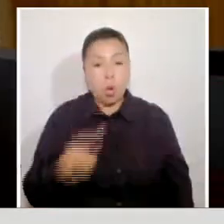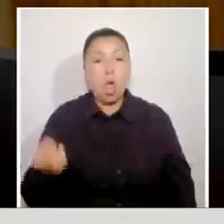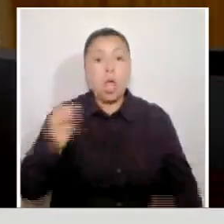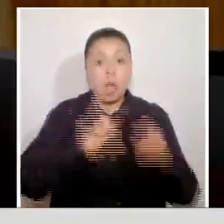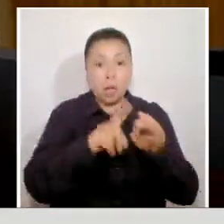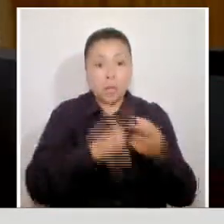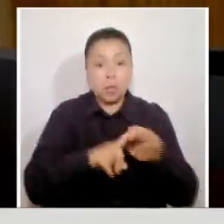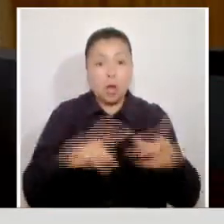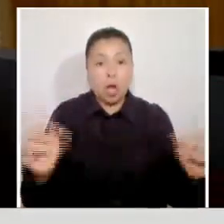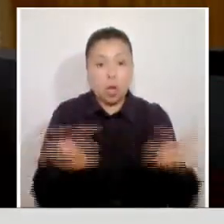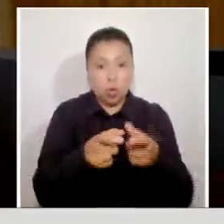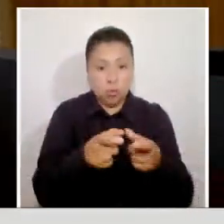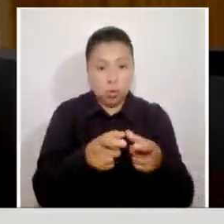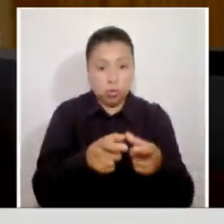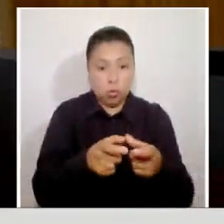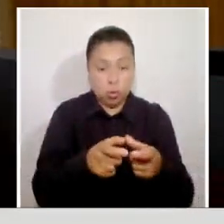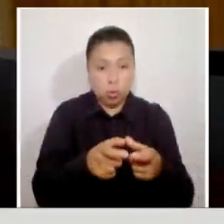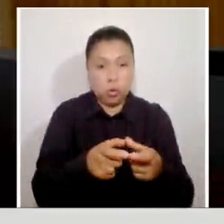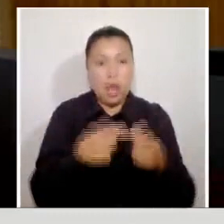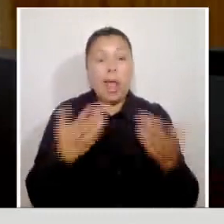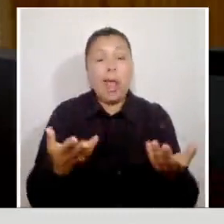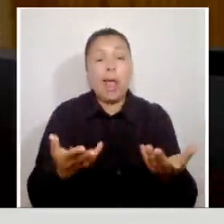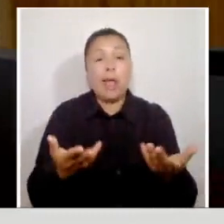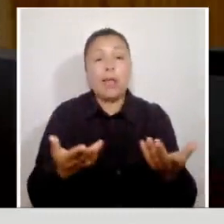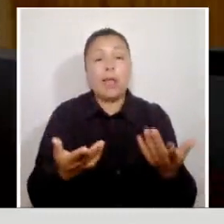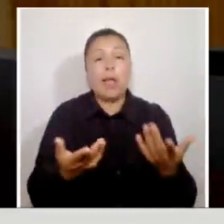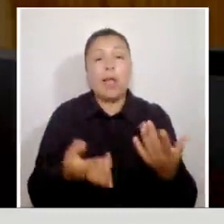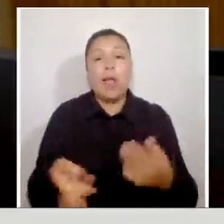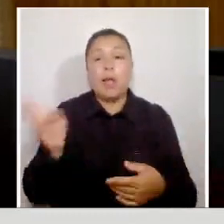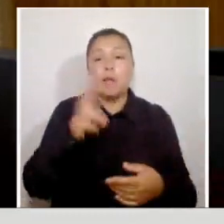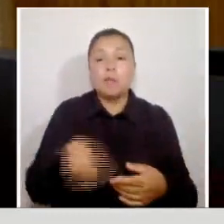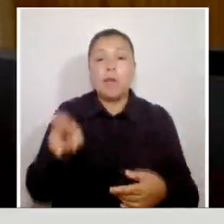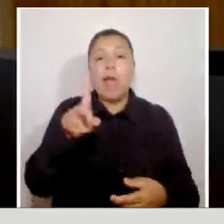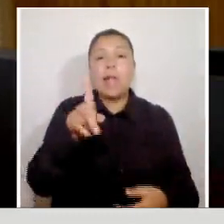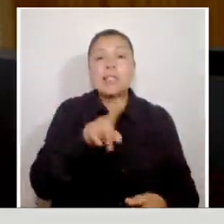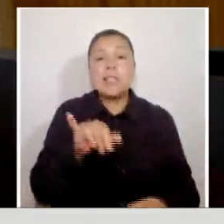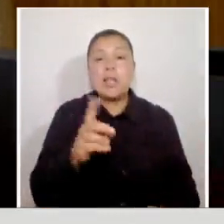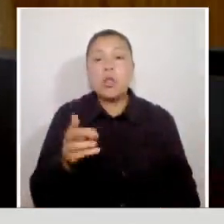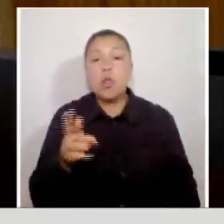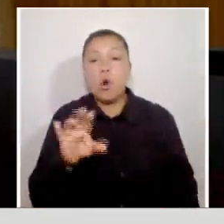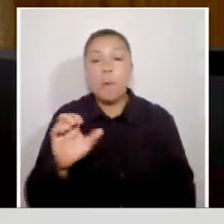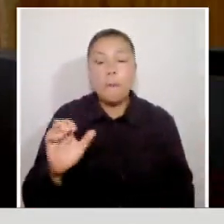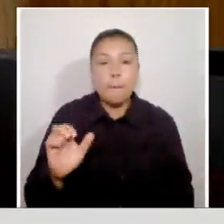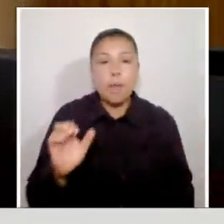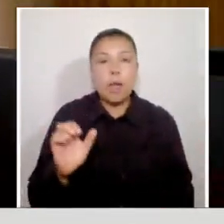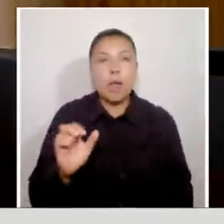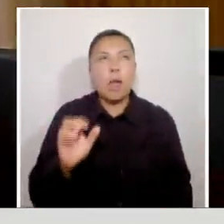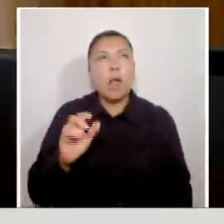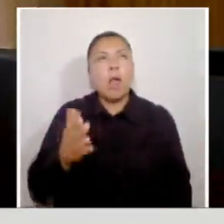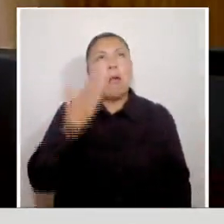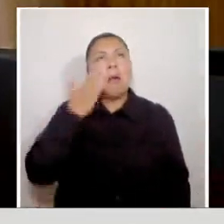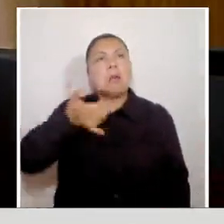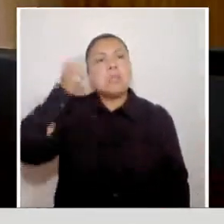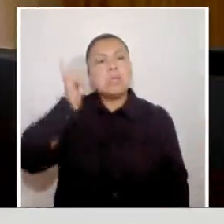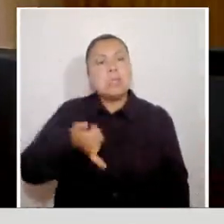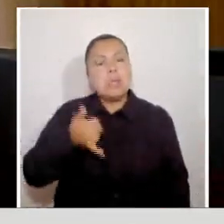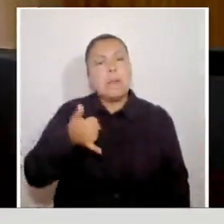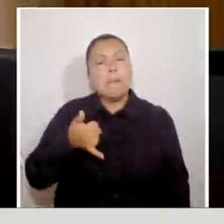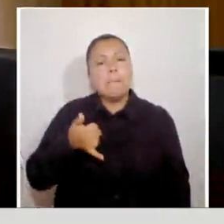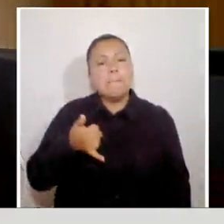que la recurrencia a este síndrome Generalmente es producto de la